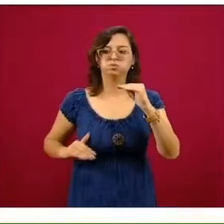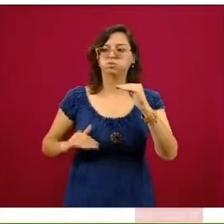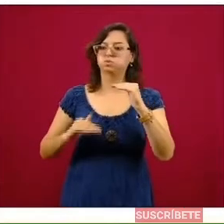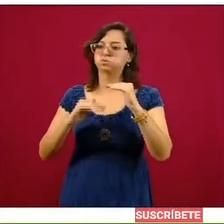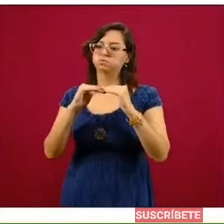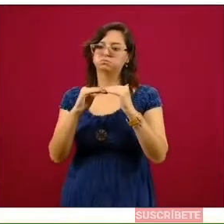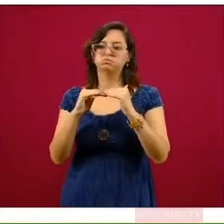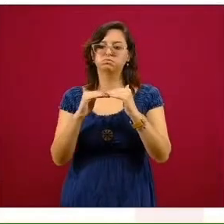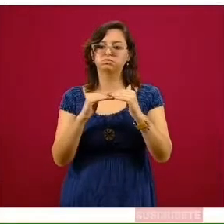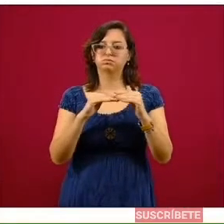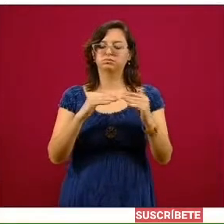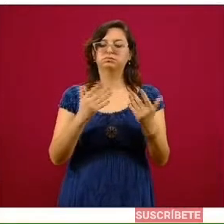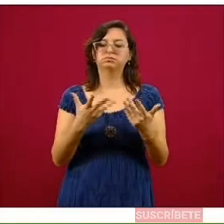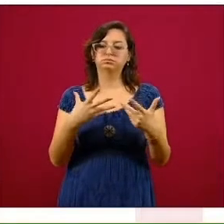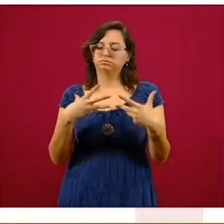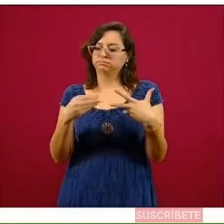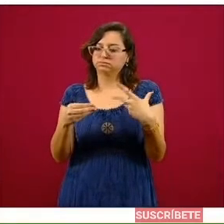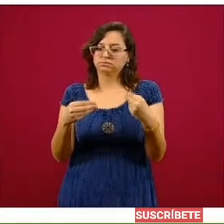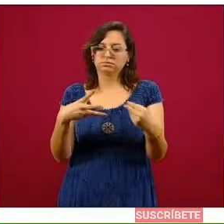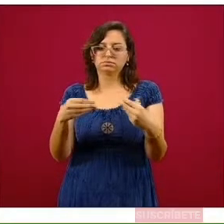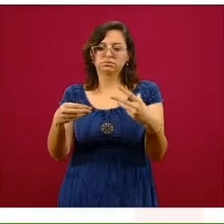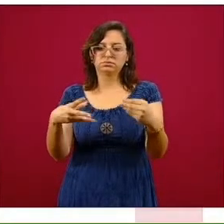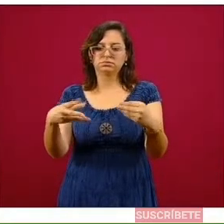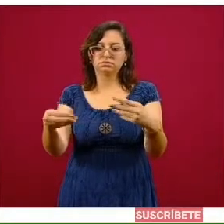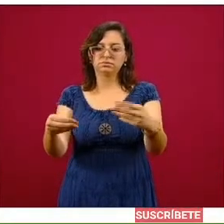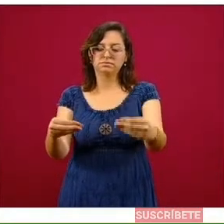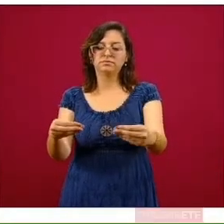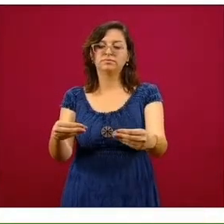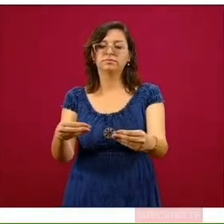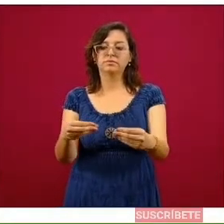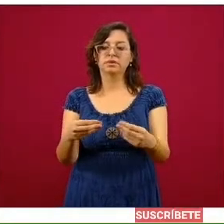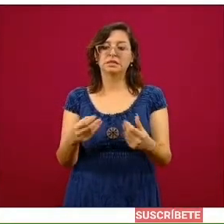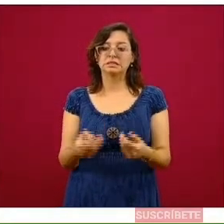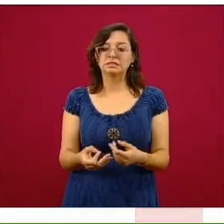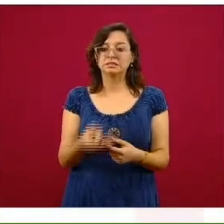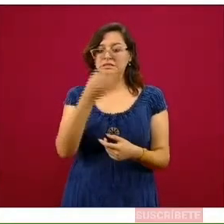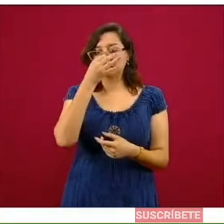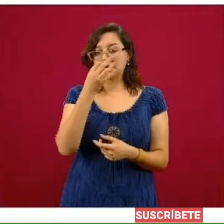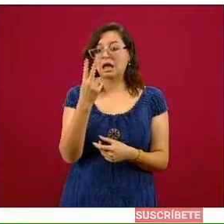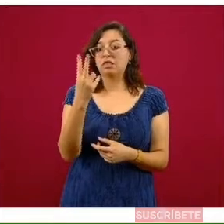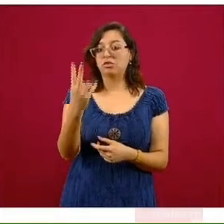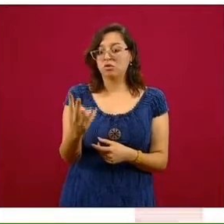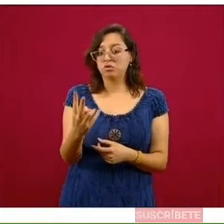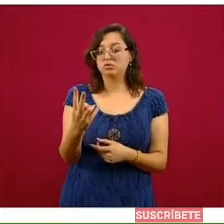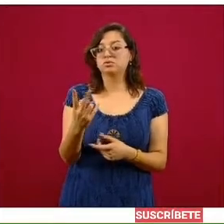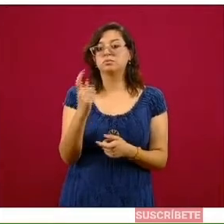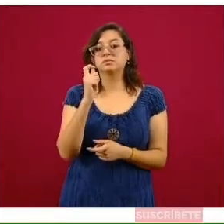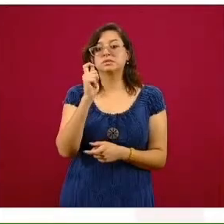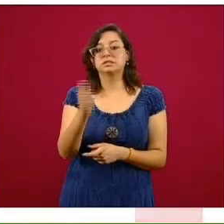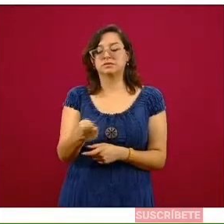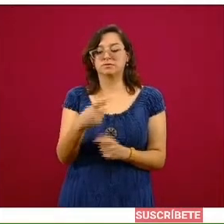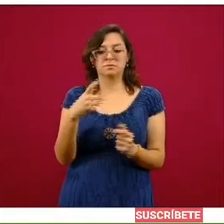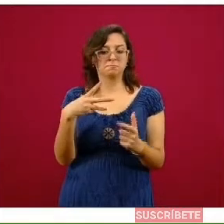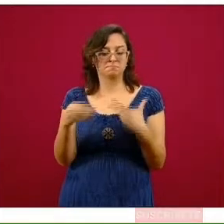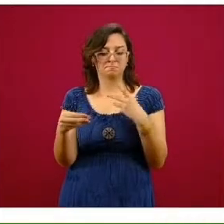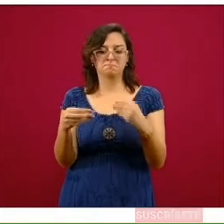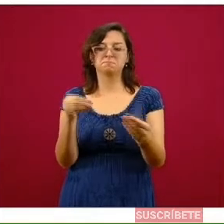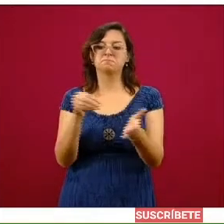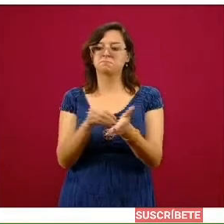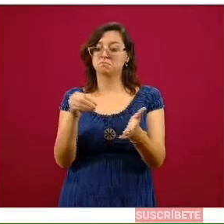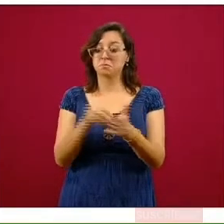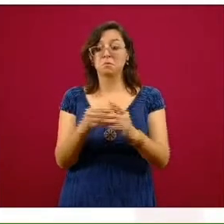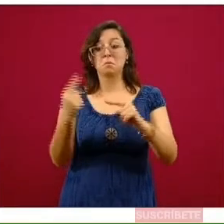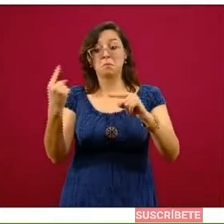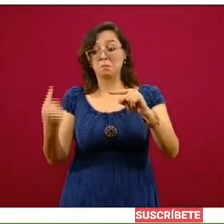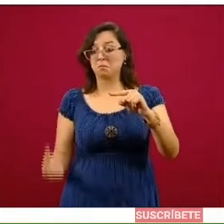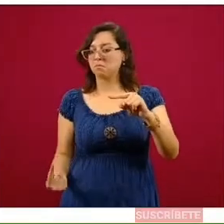alto índice en el número básico de este dato, lo cual habla entonces que la transmisión continúa y